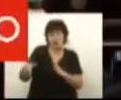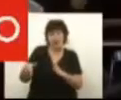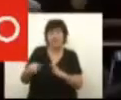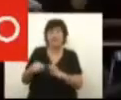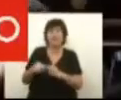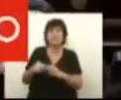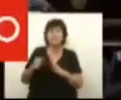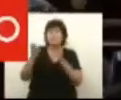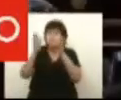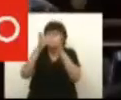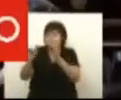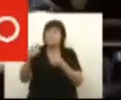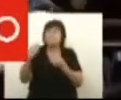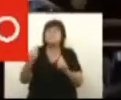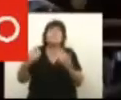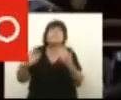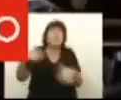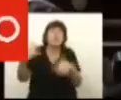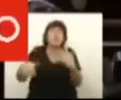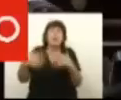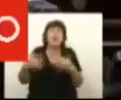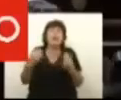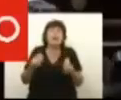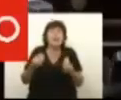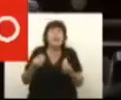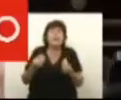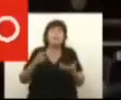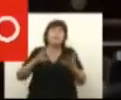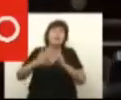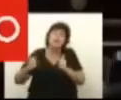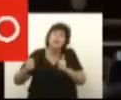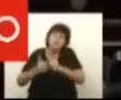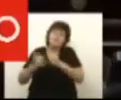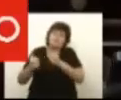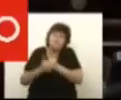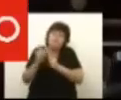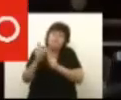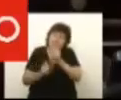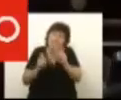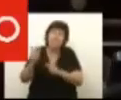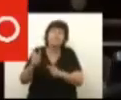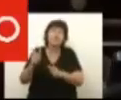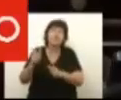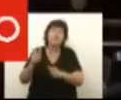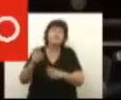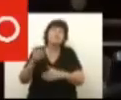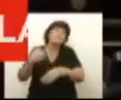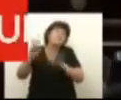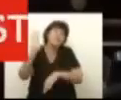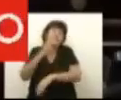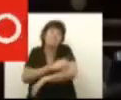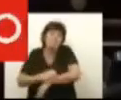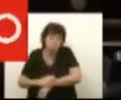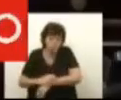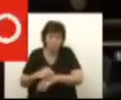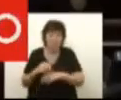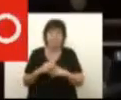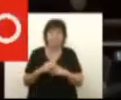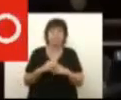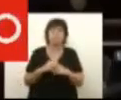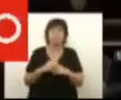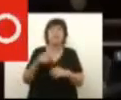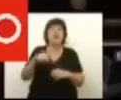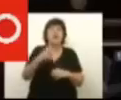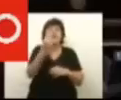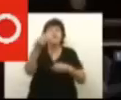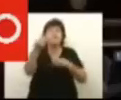que significan los despidos que están aumentando cada vez más. Nosotros participamos en distintos conflictos donde los trabajadores